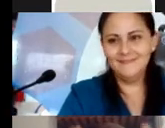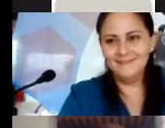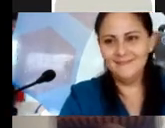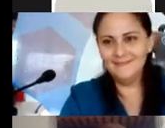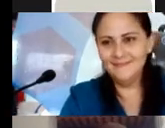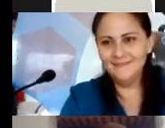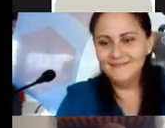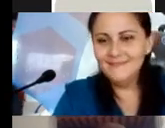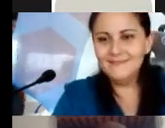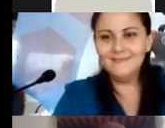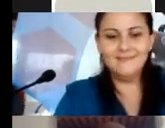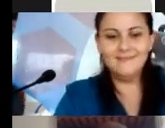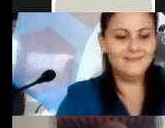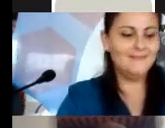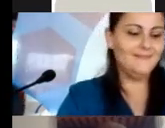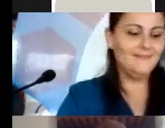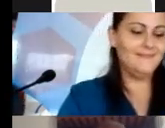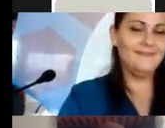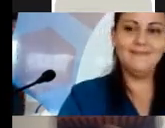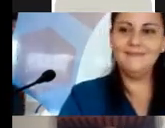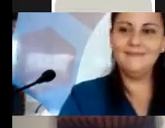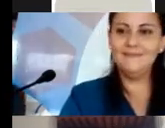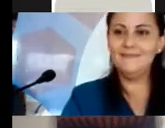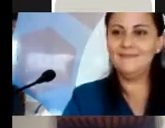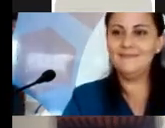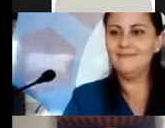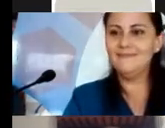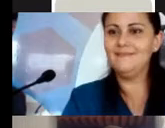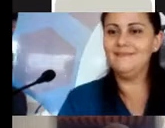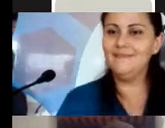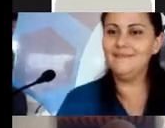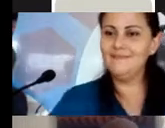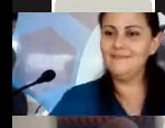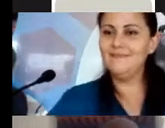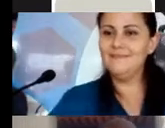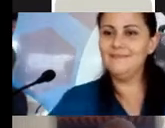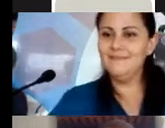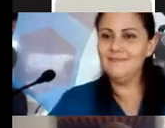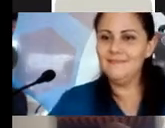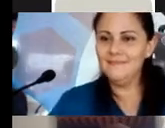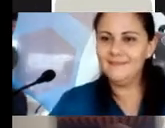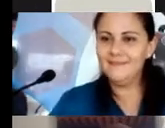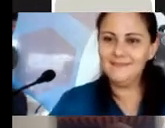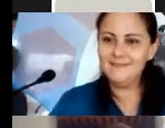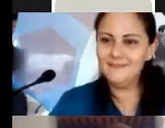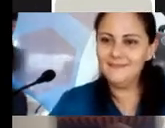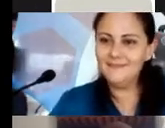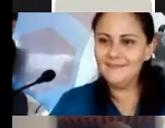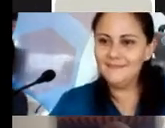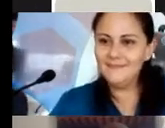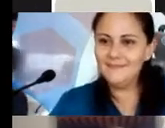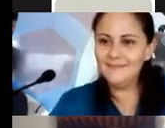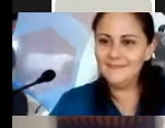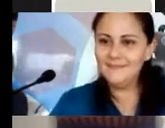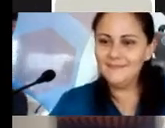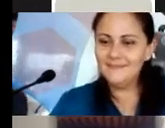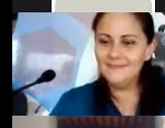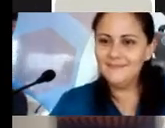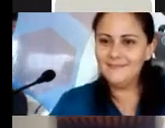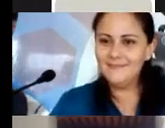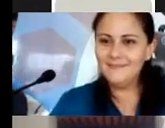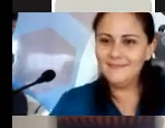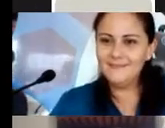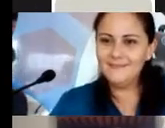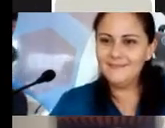yo hace 20 años de aluminio, aluminio, aluminio, ¿ok? Tuve que desistir por un tema importantísimo que tiene América Latina y